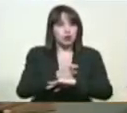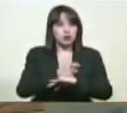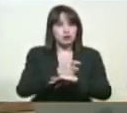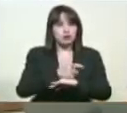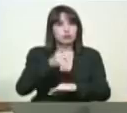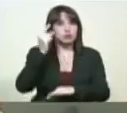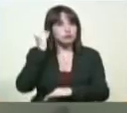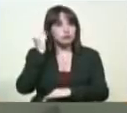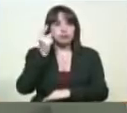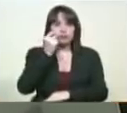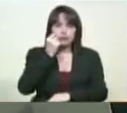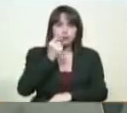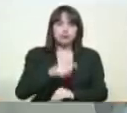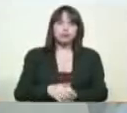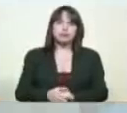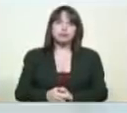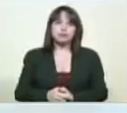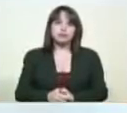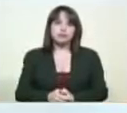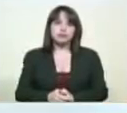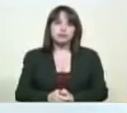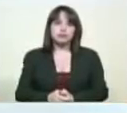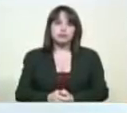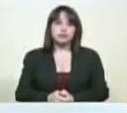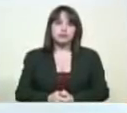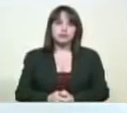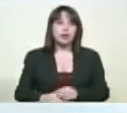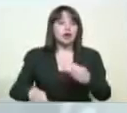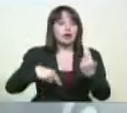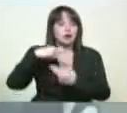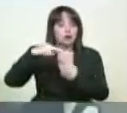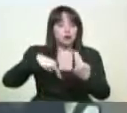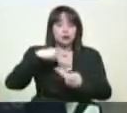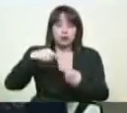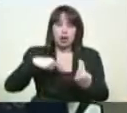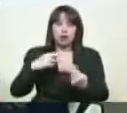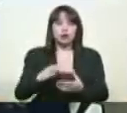gobernadores, revolucionarios y revolucionarias.